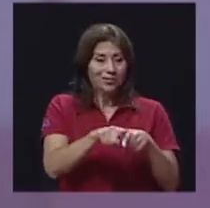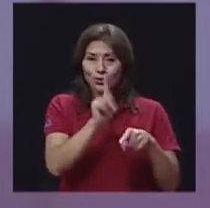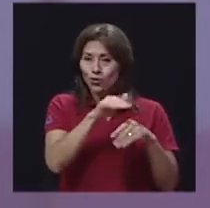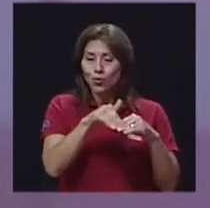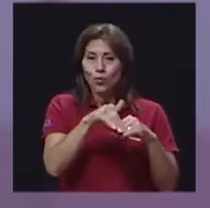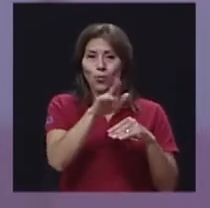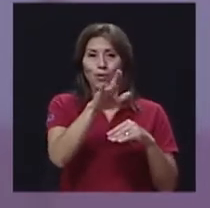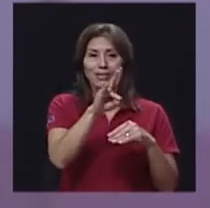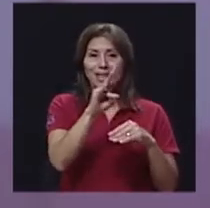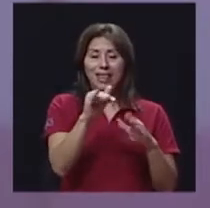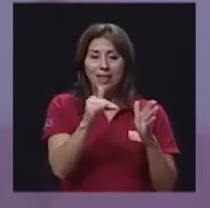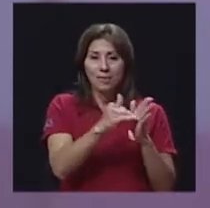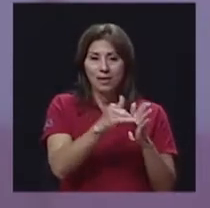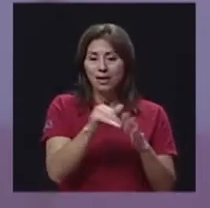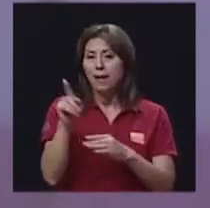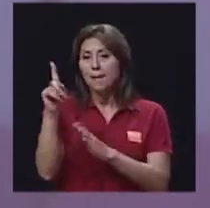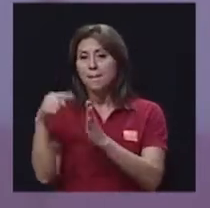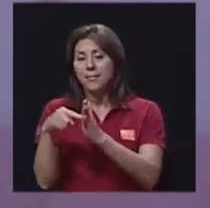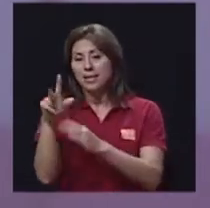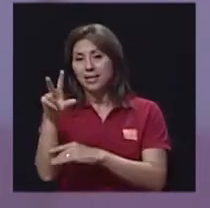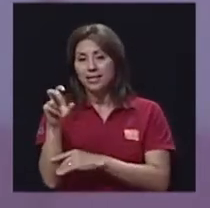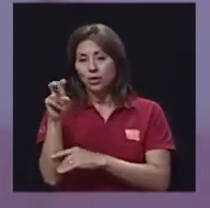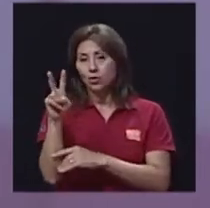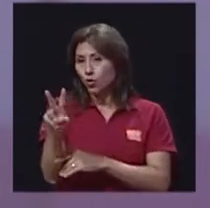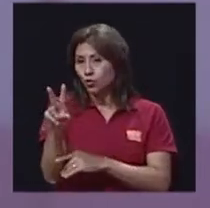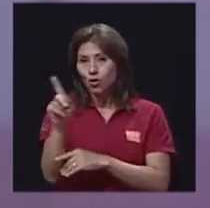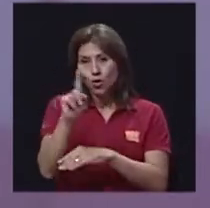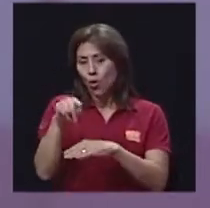1.312 que no sobrepasan los 90.000 colones,